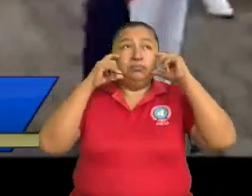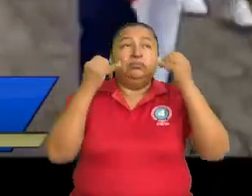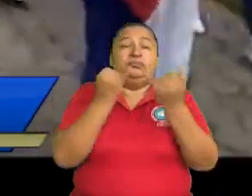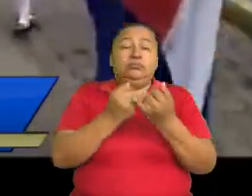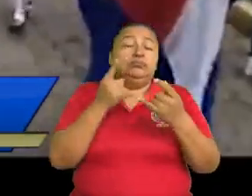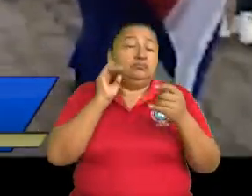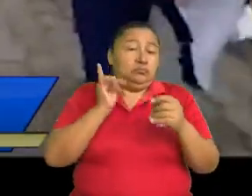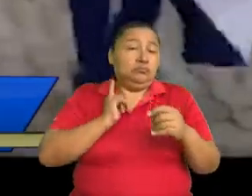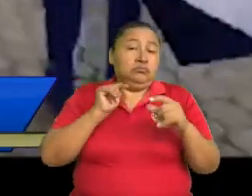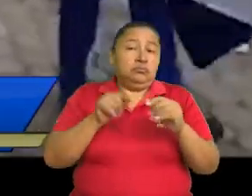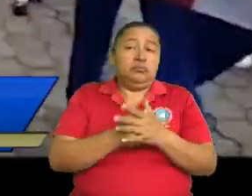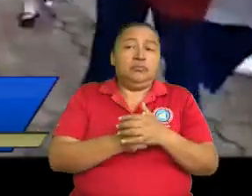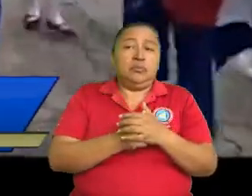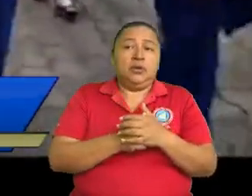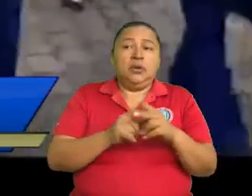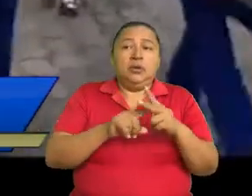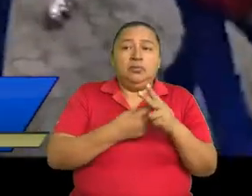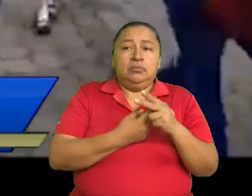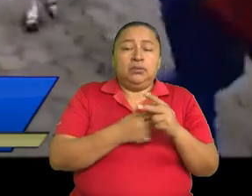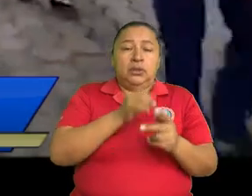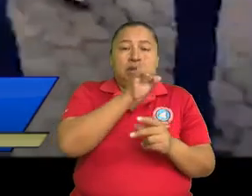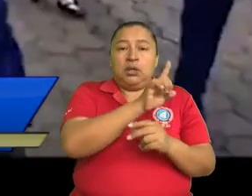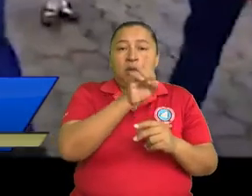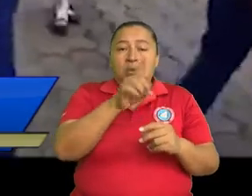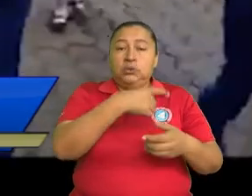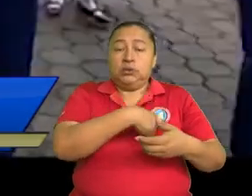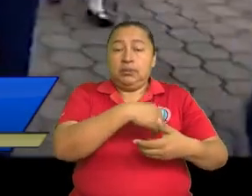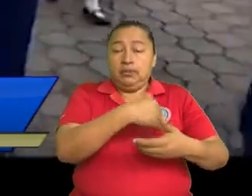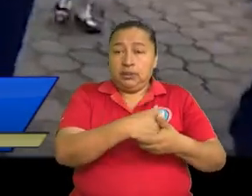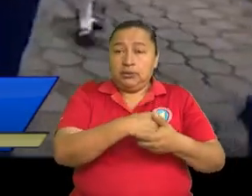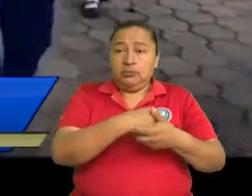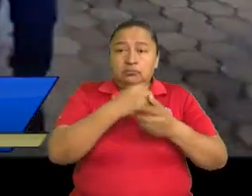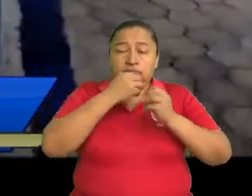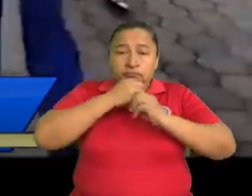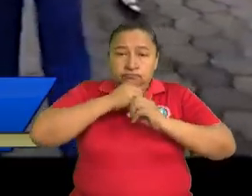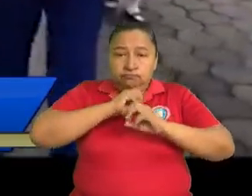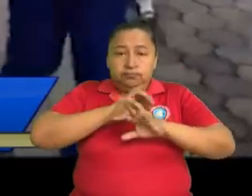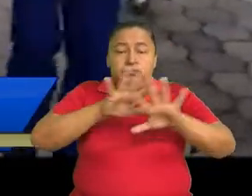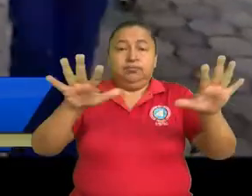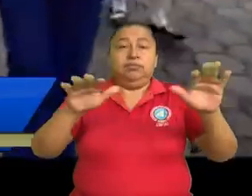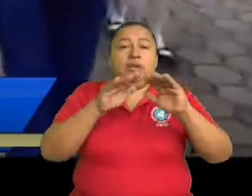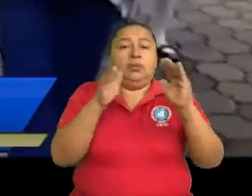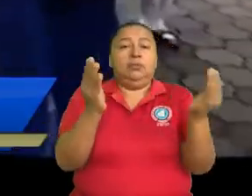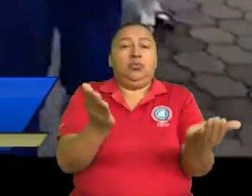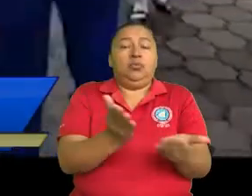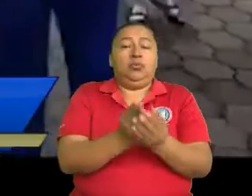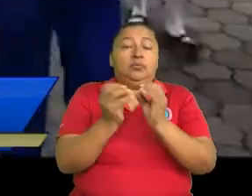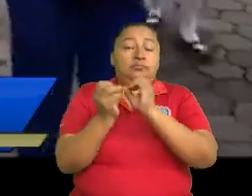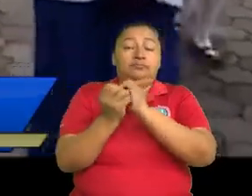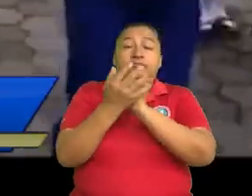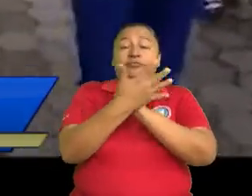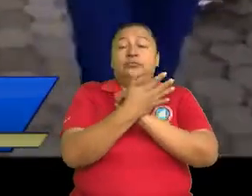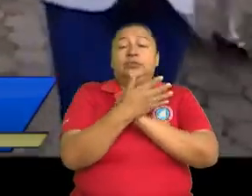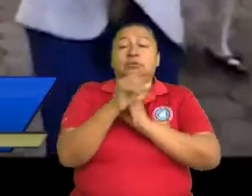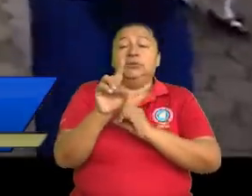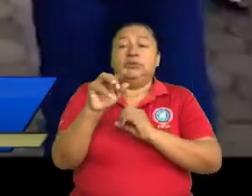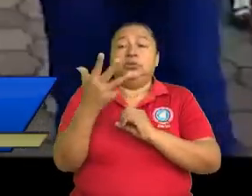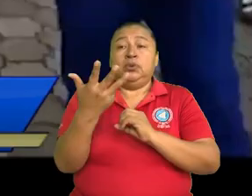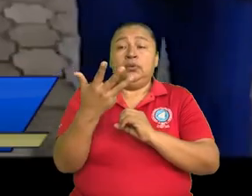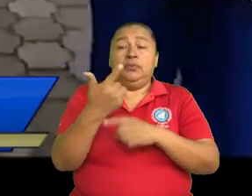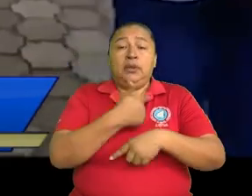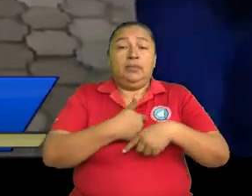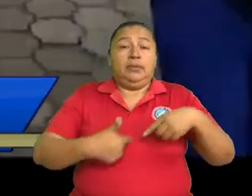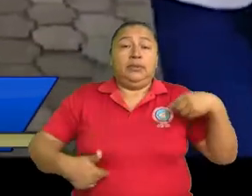bioseguridad? Nosotros desde el 11 de marzo que se decretó la pandemia a nivel mundial del COVID-19, la Presidencia de